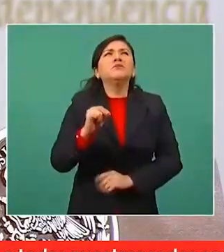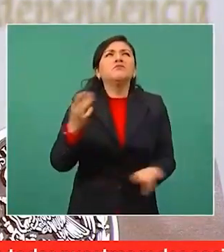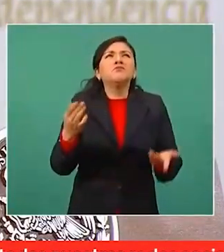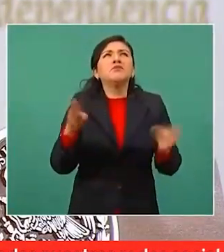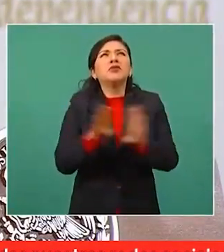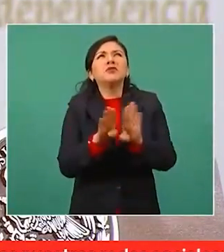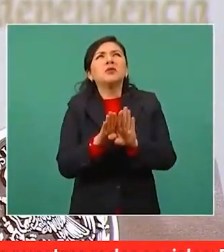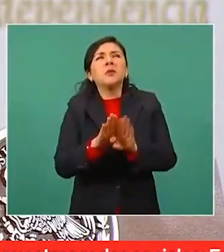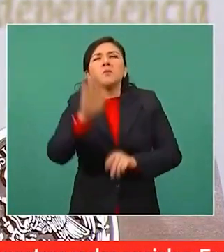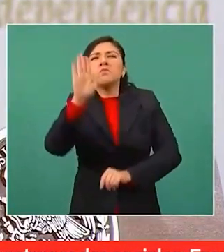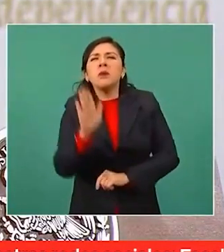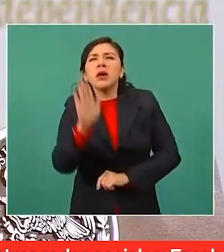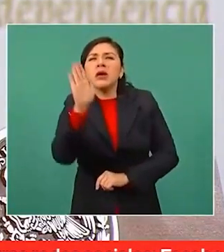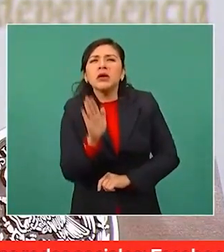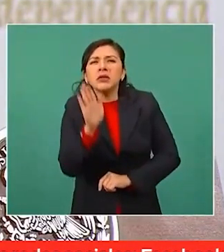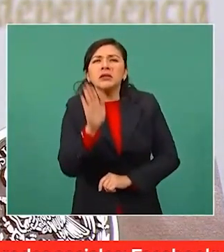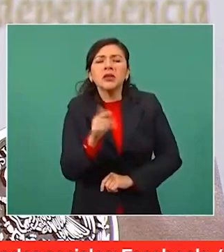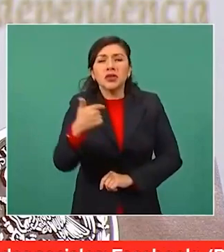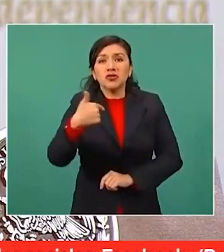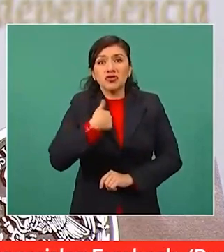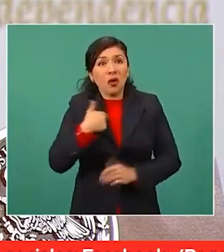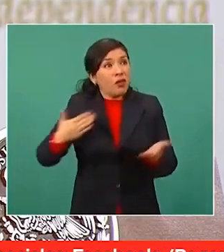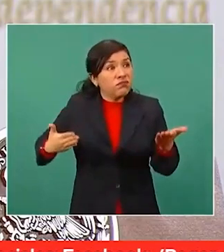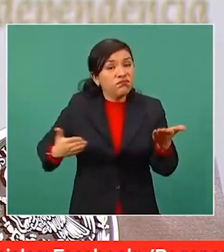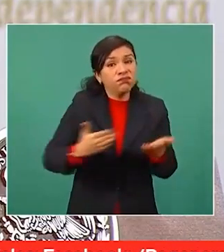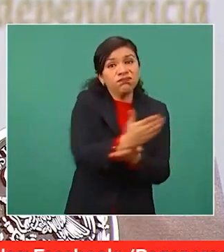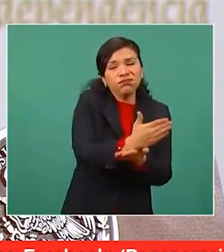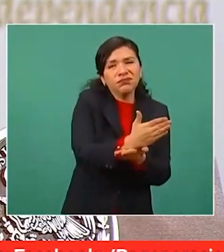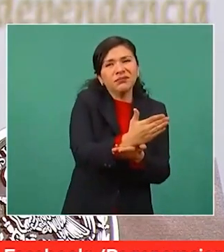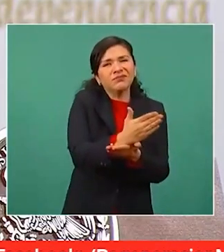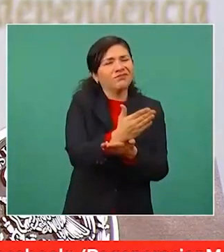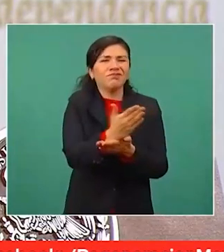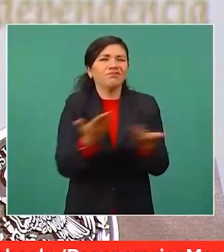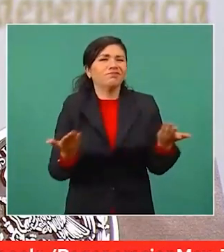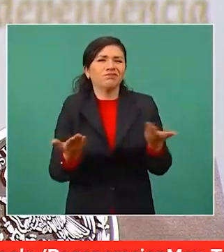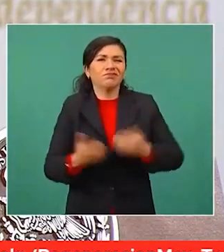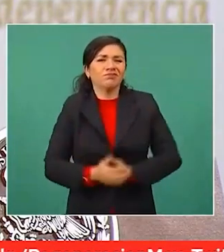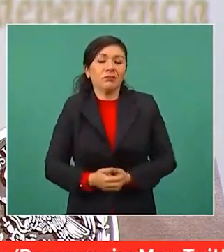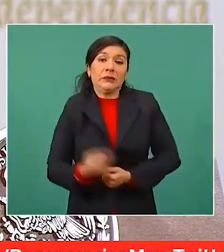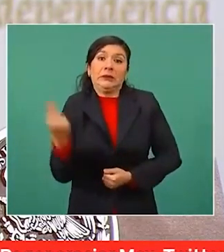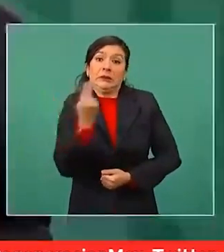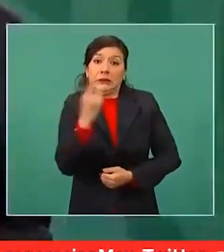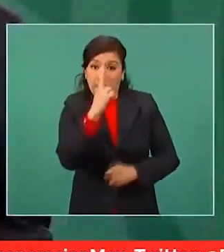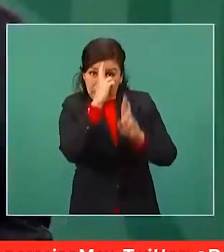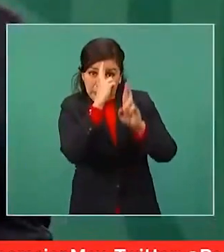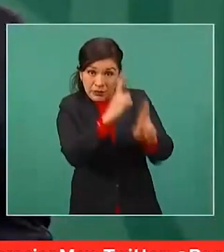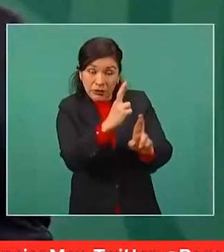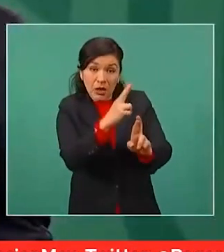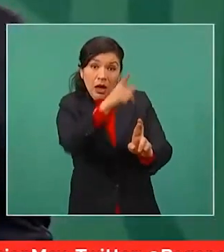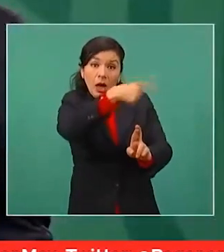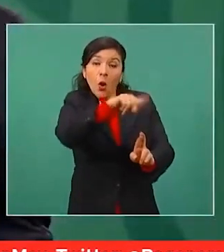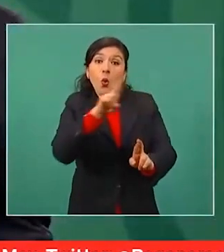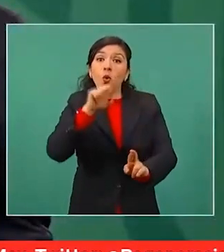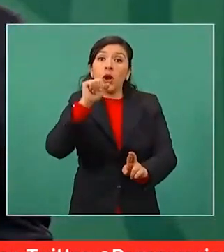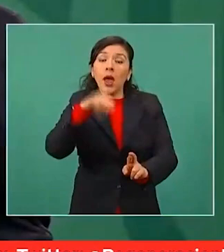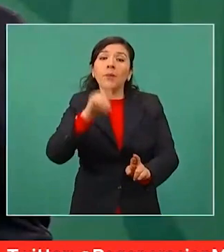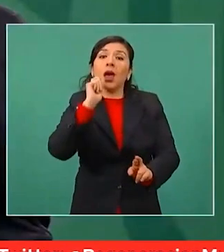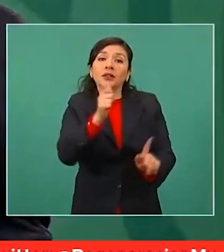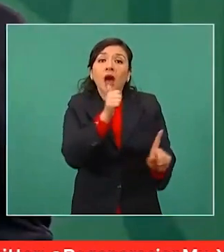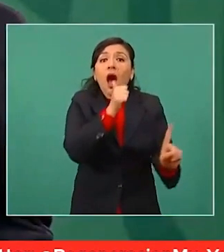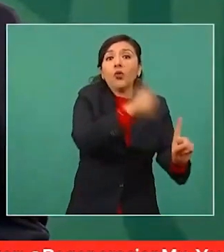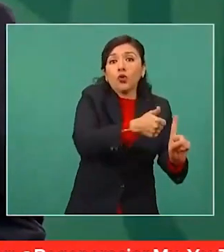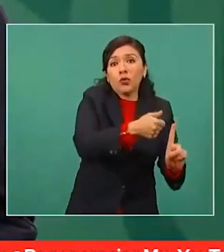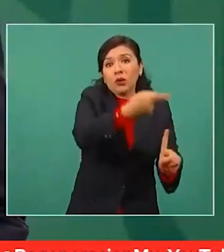a sentir que estamos interfiriendo, porque hay que respetar la autonomía